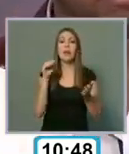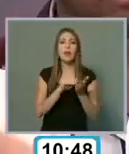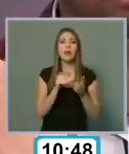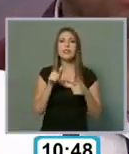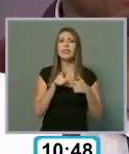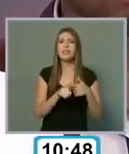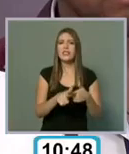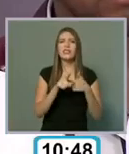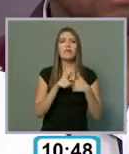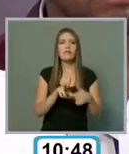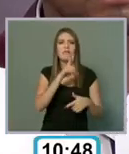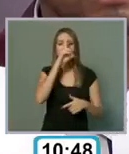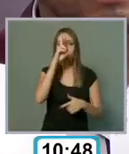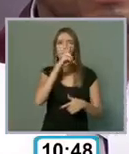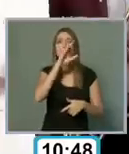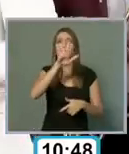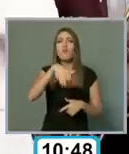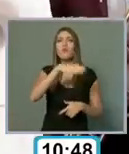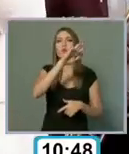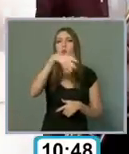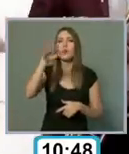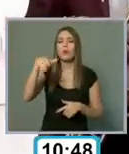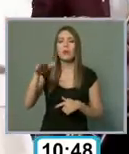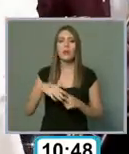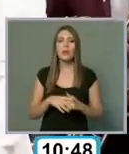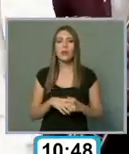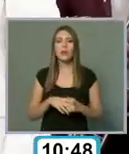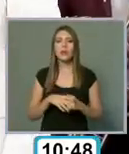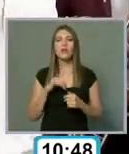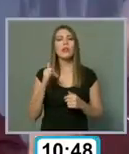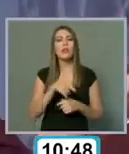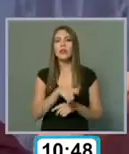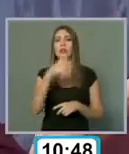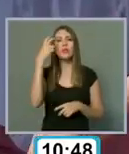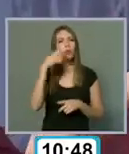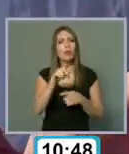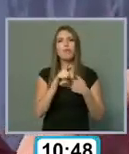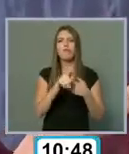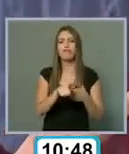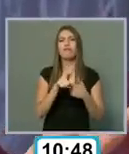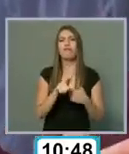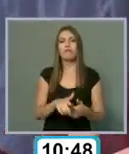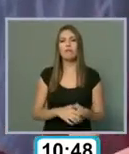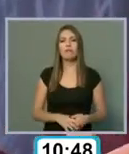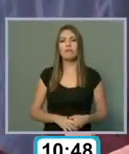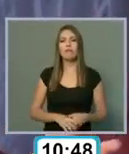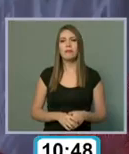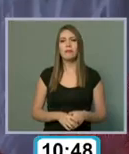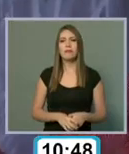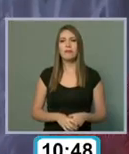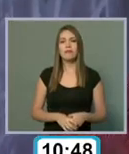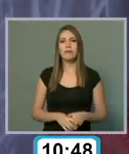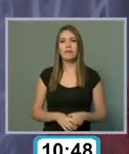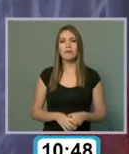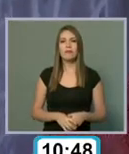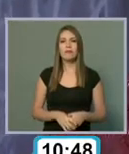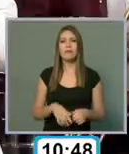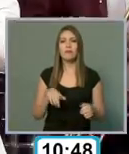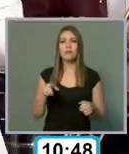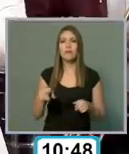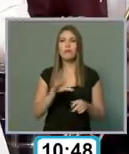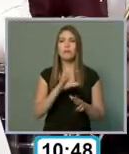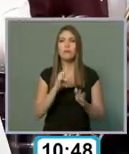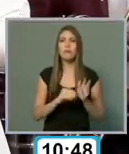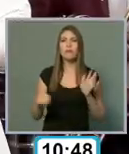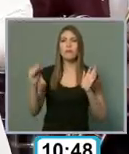seguimos picando piedras, seguimos en la búsqueda y definitivamente el sueño continúa. Y bueno, has llegado a posicionar el corte que está